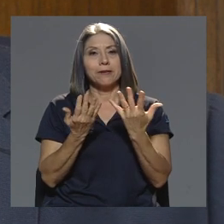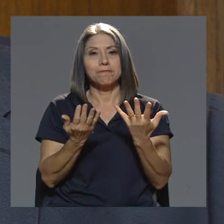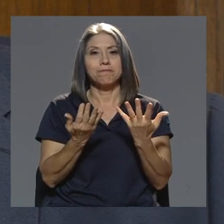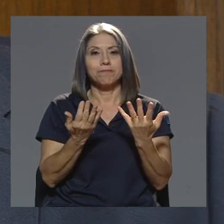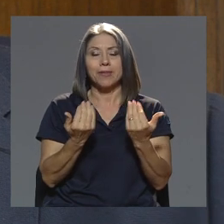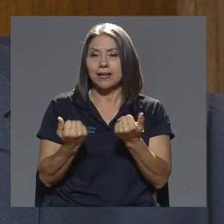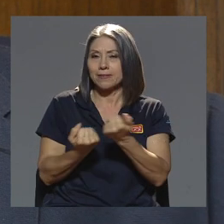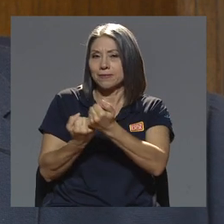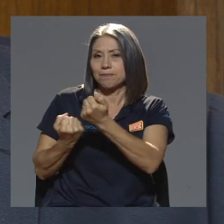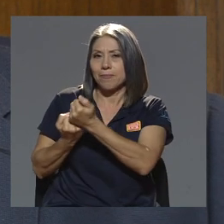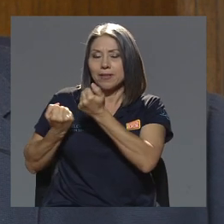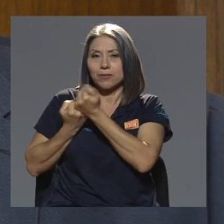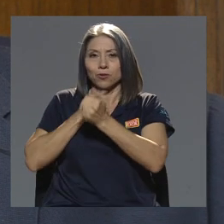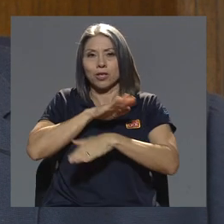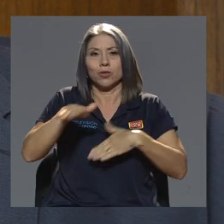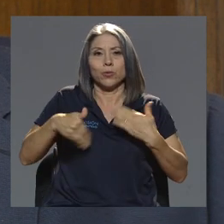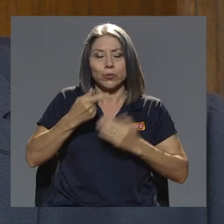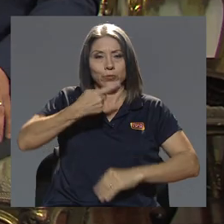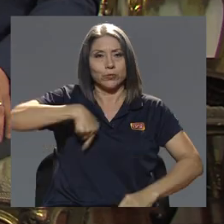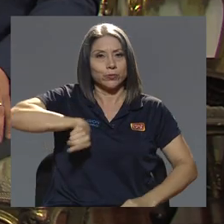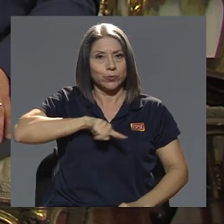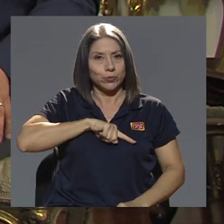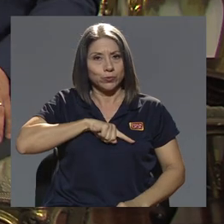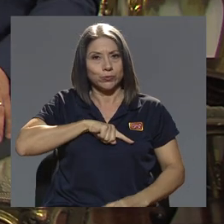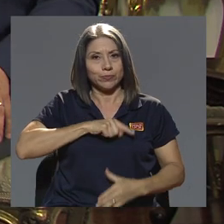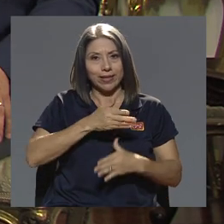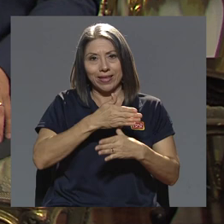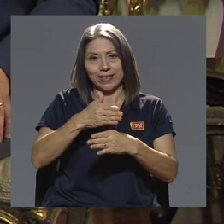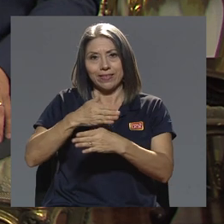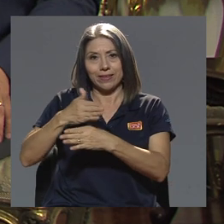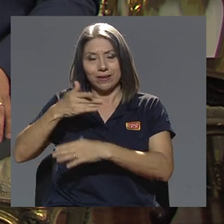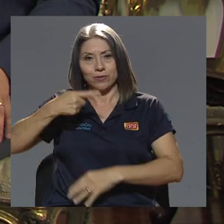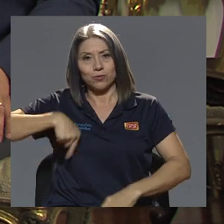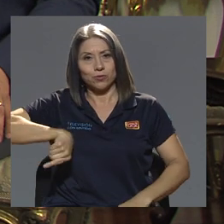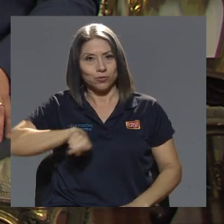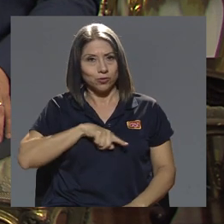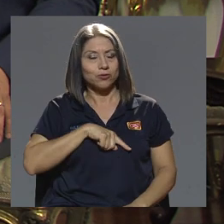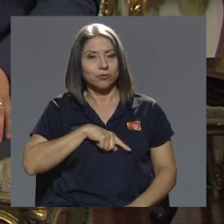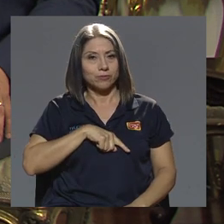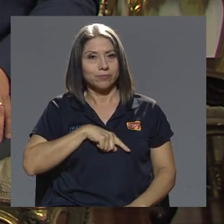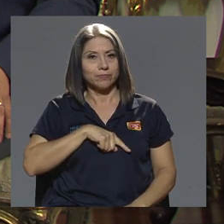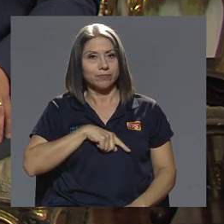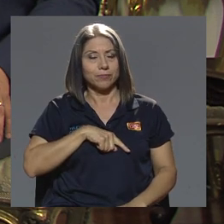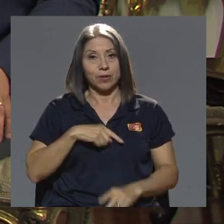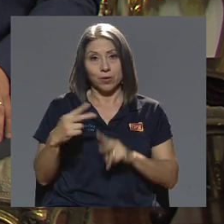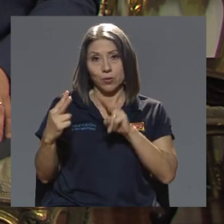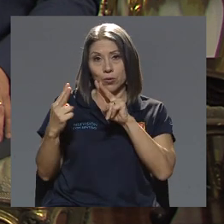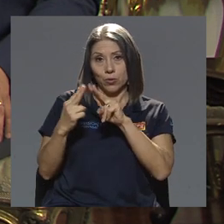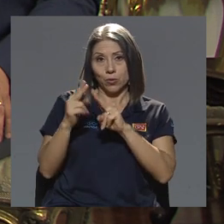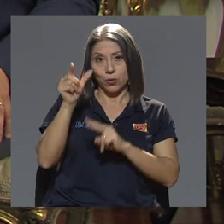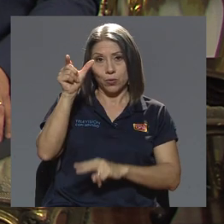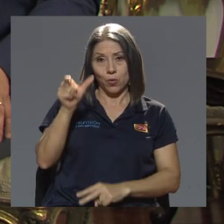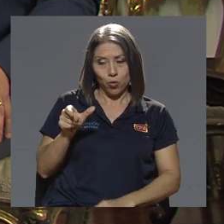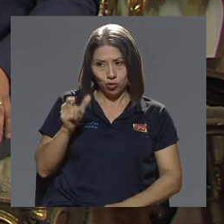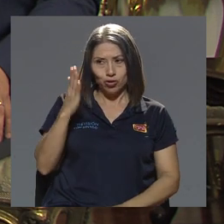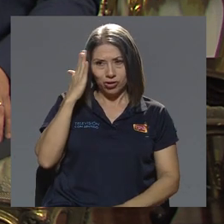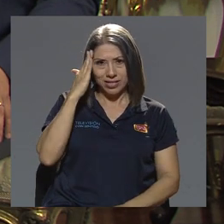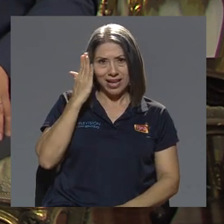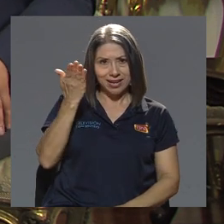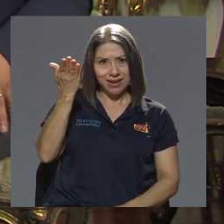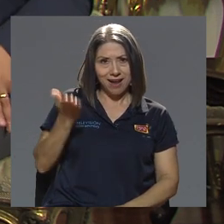El respaldo de todos nosotros, entre nosotros. O sea, el conocer a Rafael Ángel,